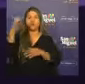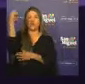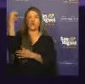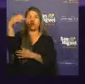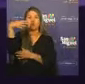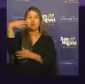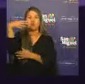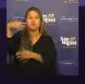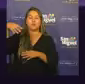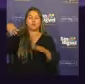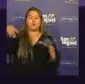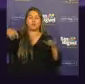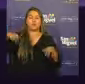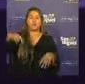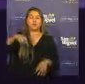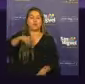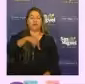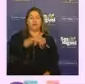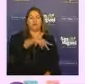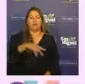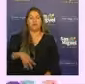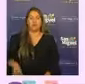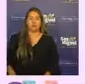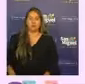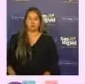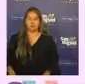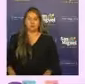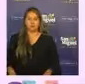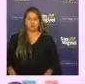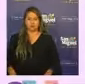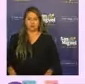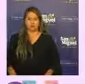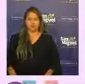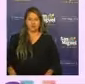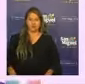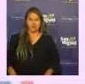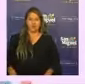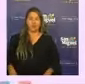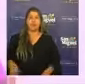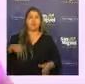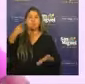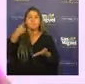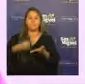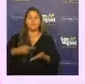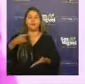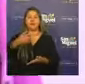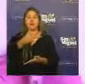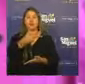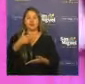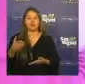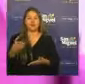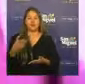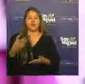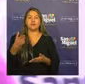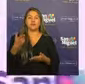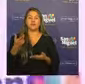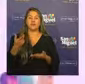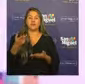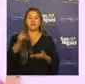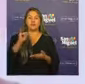Y 800 luminarias.